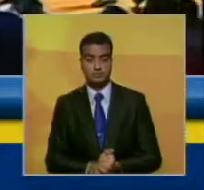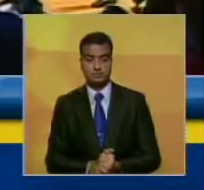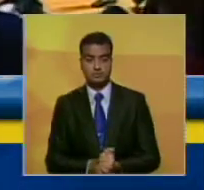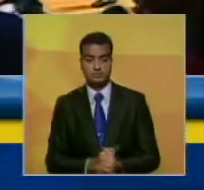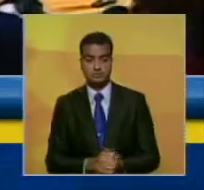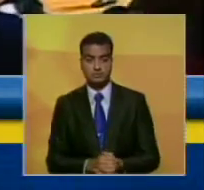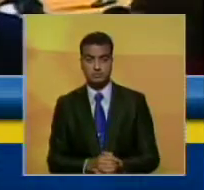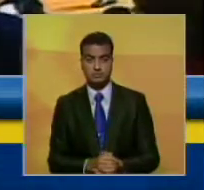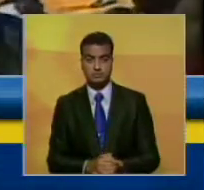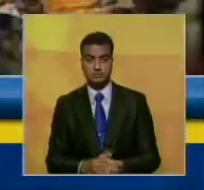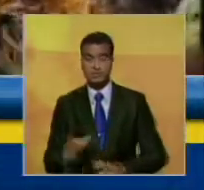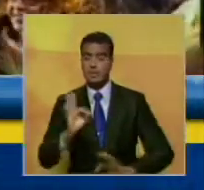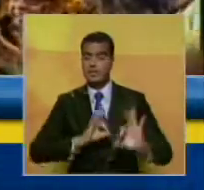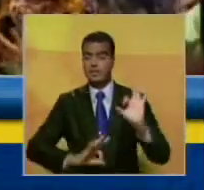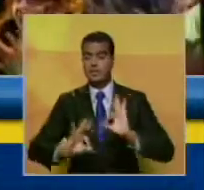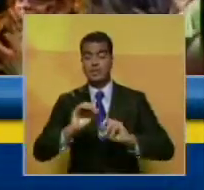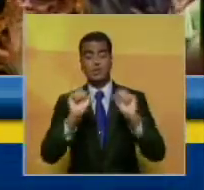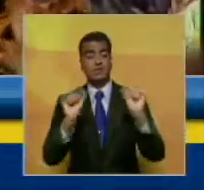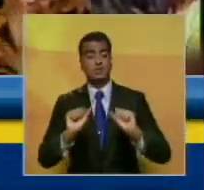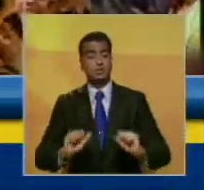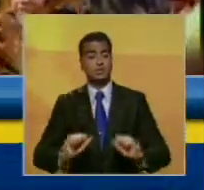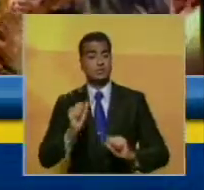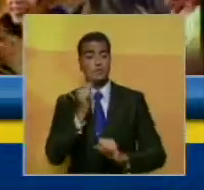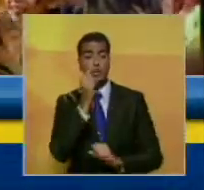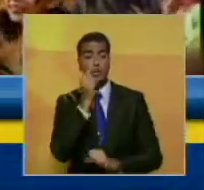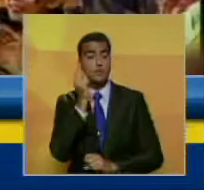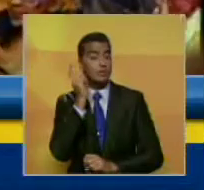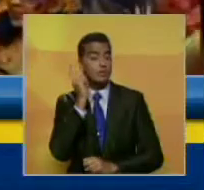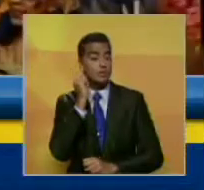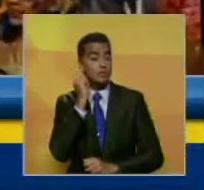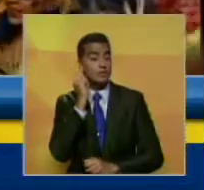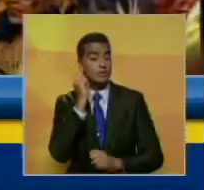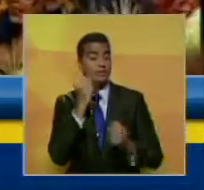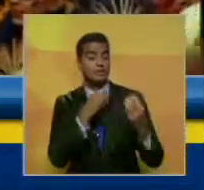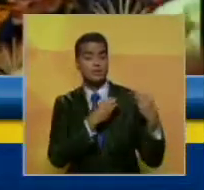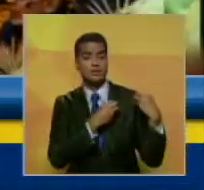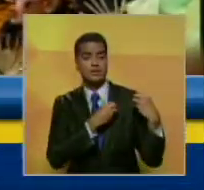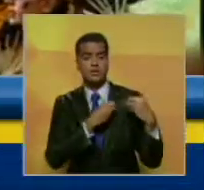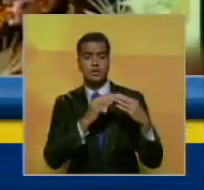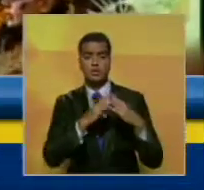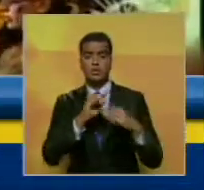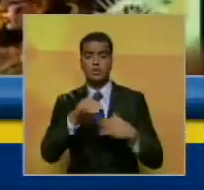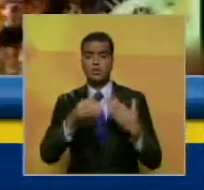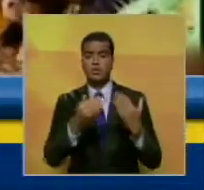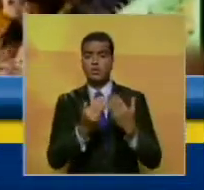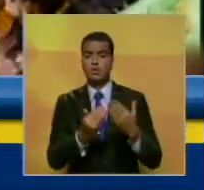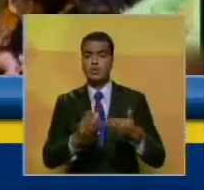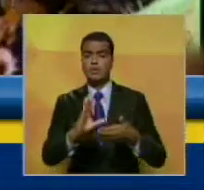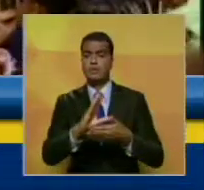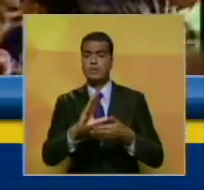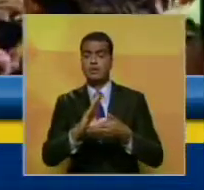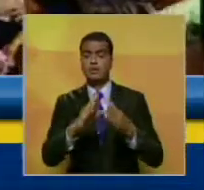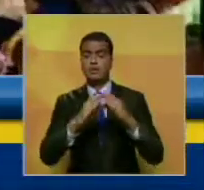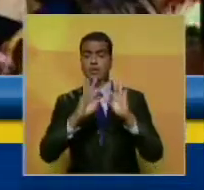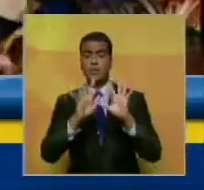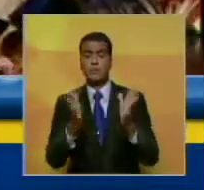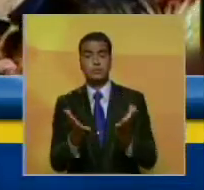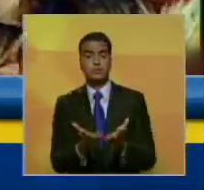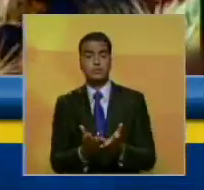de teatro, actores, actrices, directores de toda nuestra América y del mundo